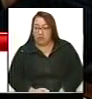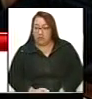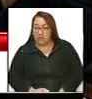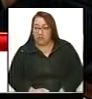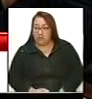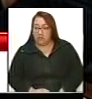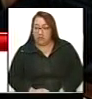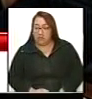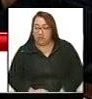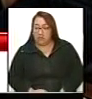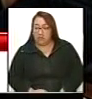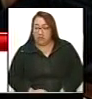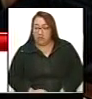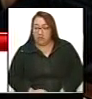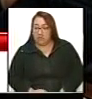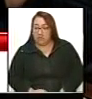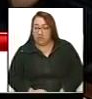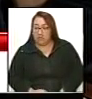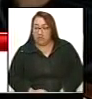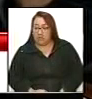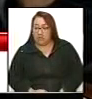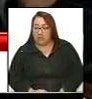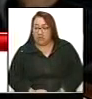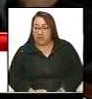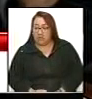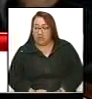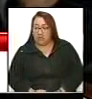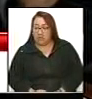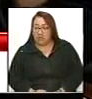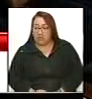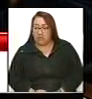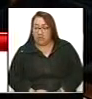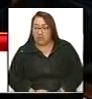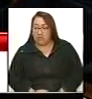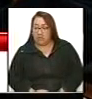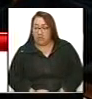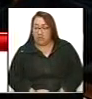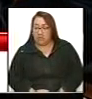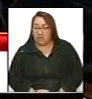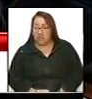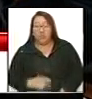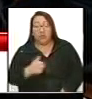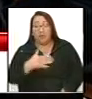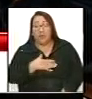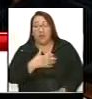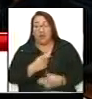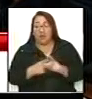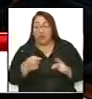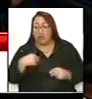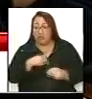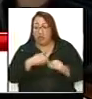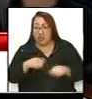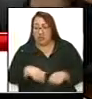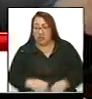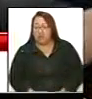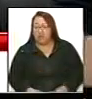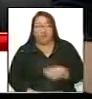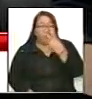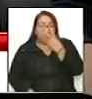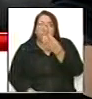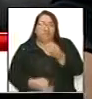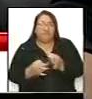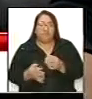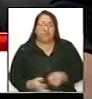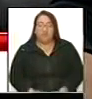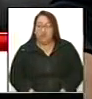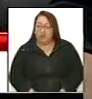como Comisión Jurídica. Y es una pena que nadie profeta en su tierra, tal vez, al menos no voy